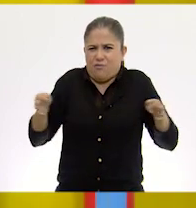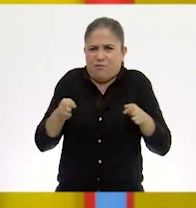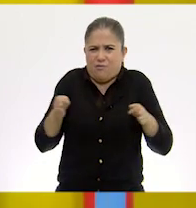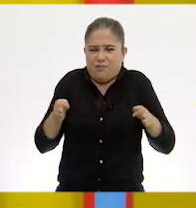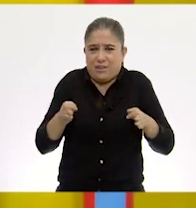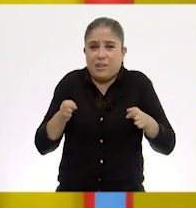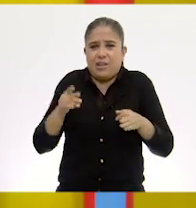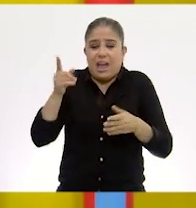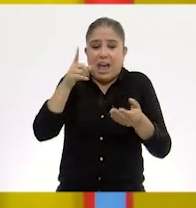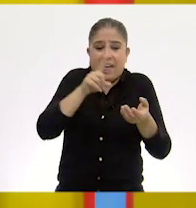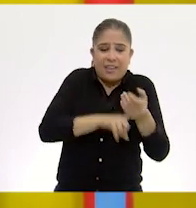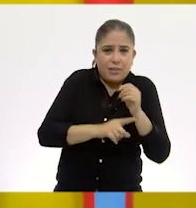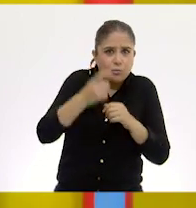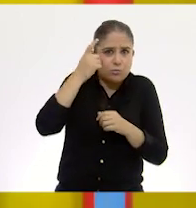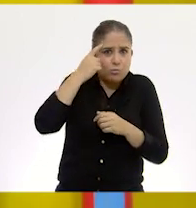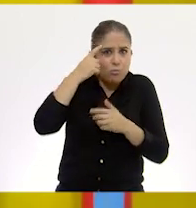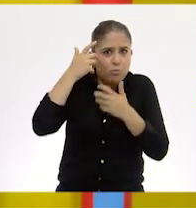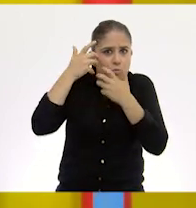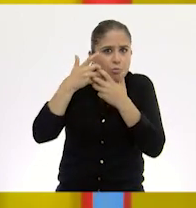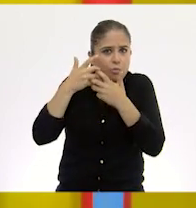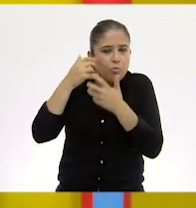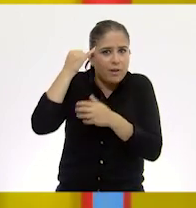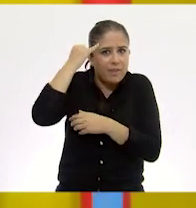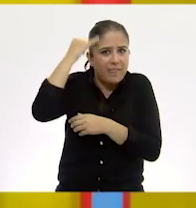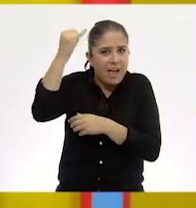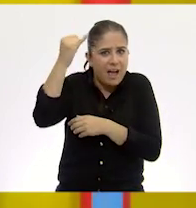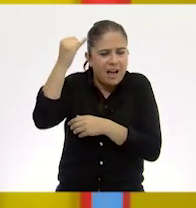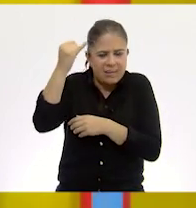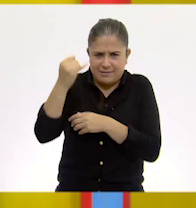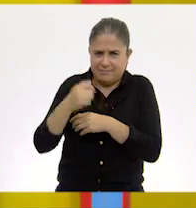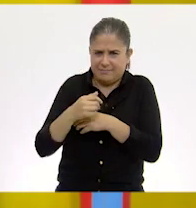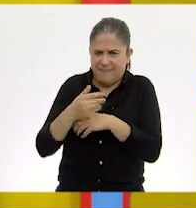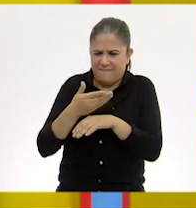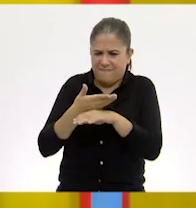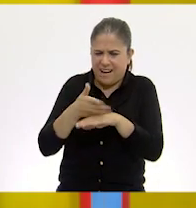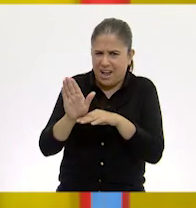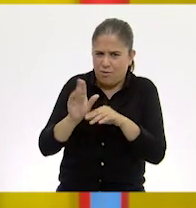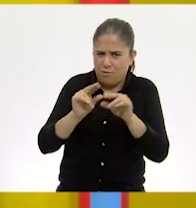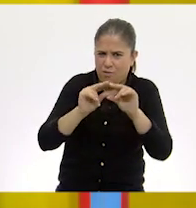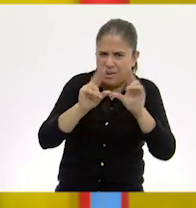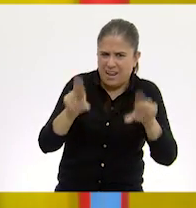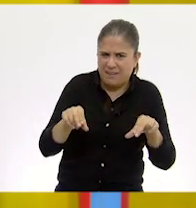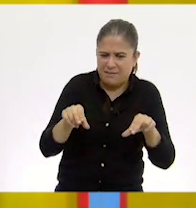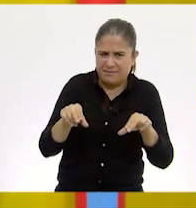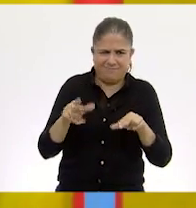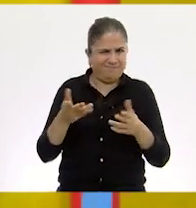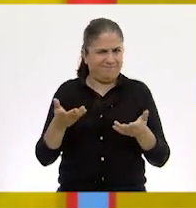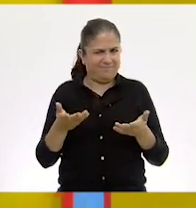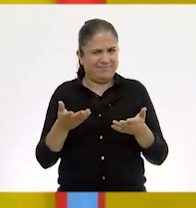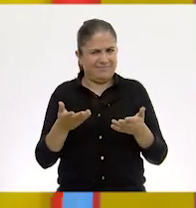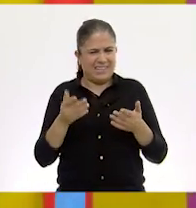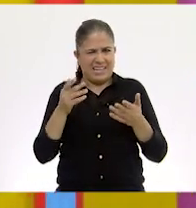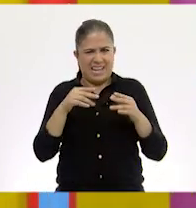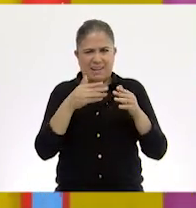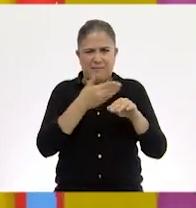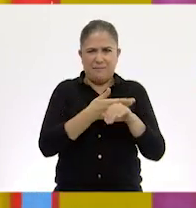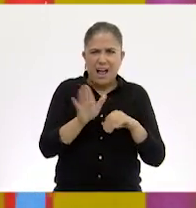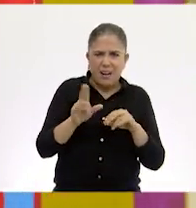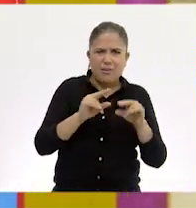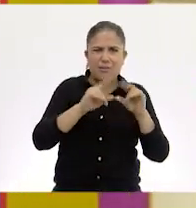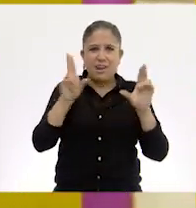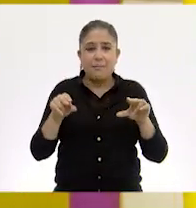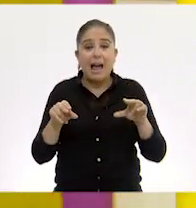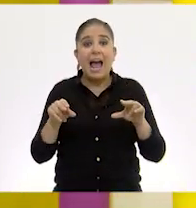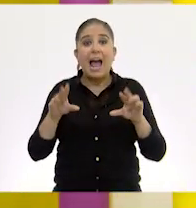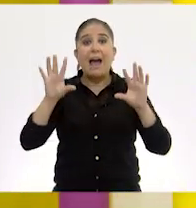leen las ideas que emanan de la mente. Blanco como la nieve. Esa es la primera pista. Algo que es blanco. Blanco.